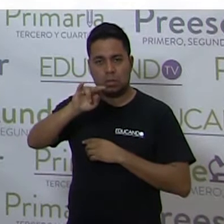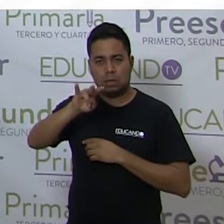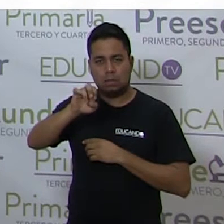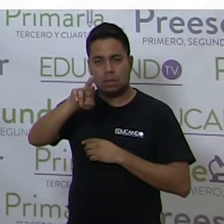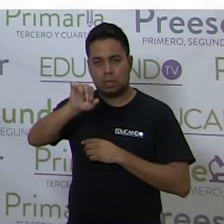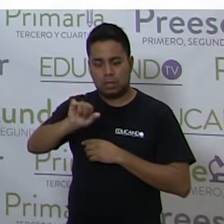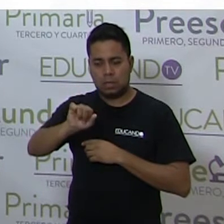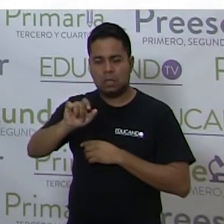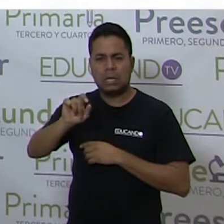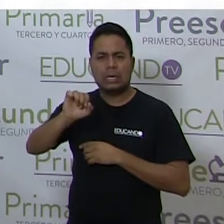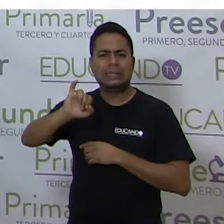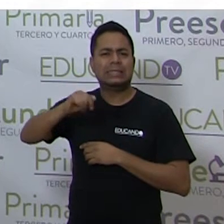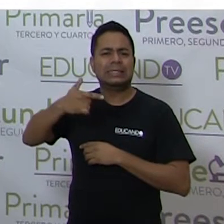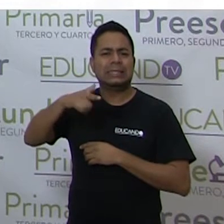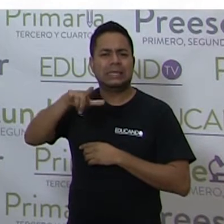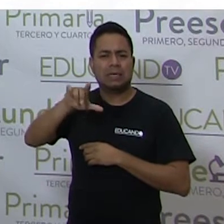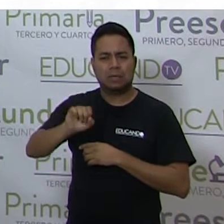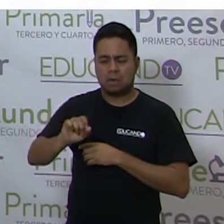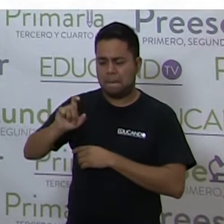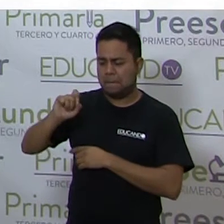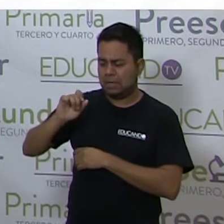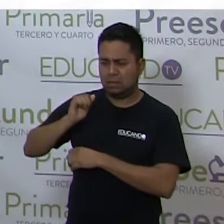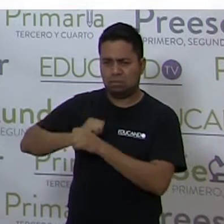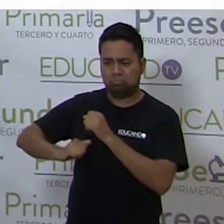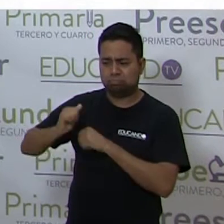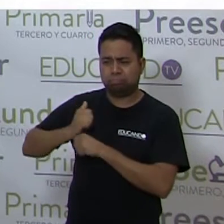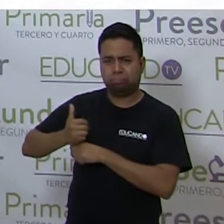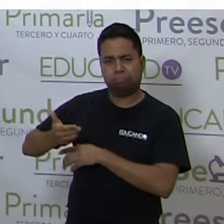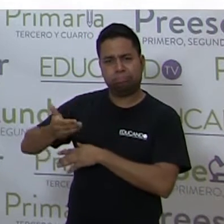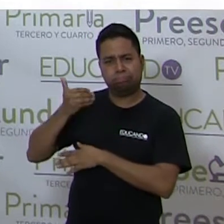del siglo XX, de principios del siglo XX.